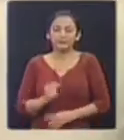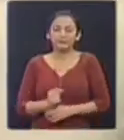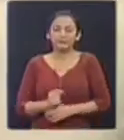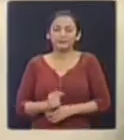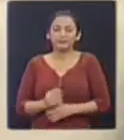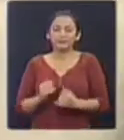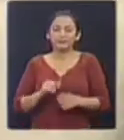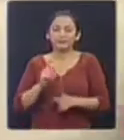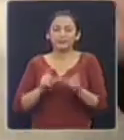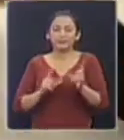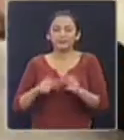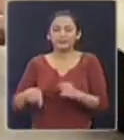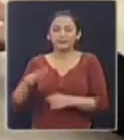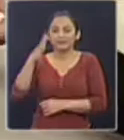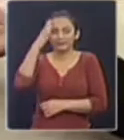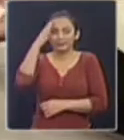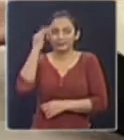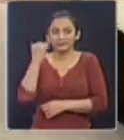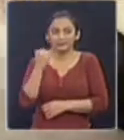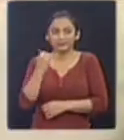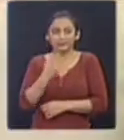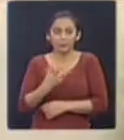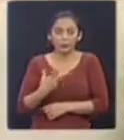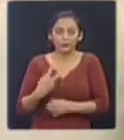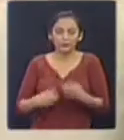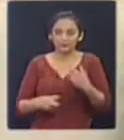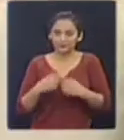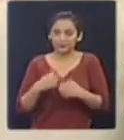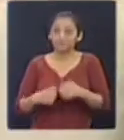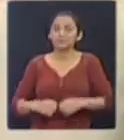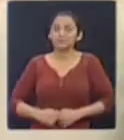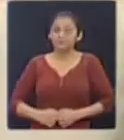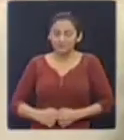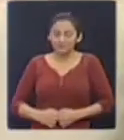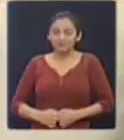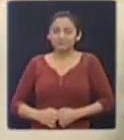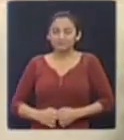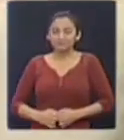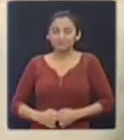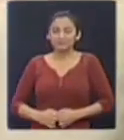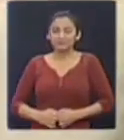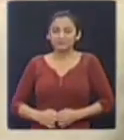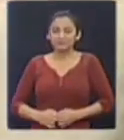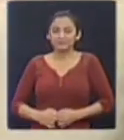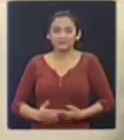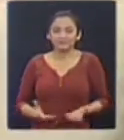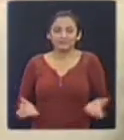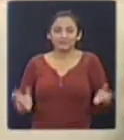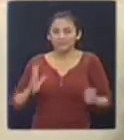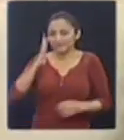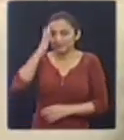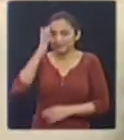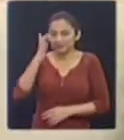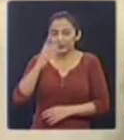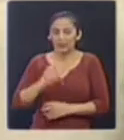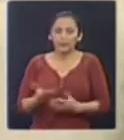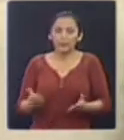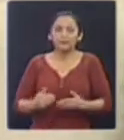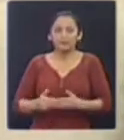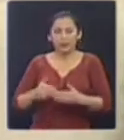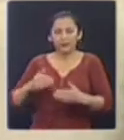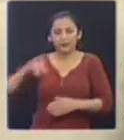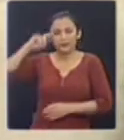mata gente, pero parece que en este caso sí va a haber algunos afectados. Y le digo esto porque ya durante la